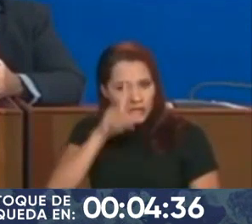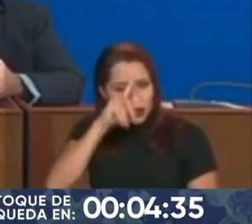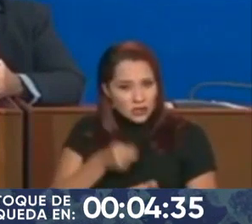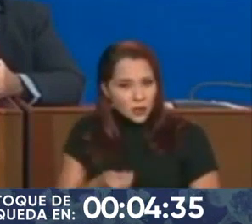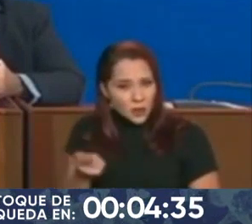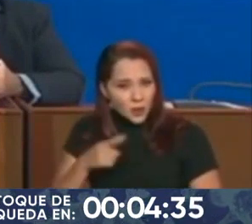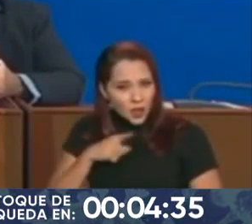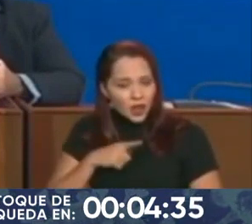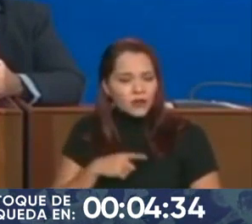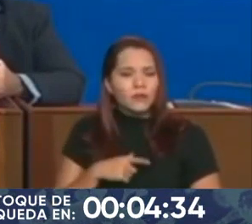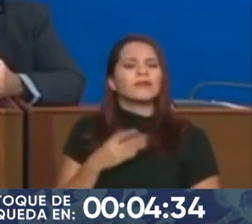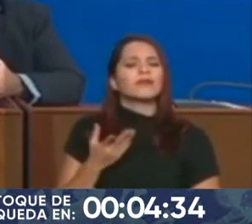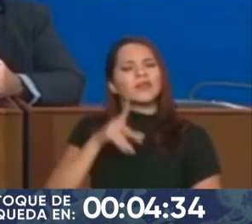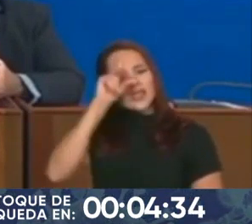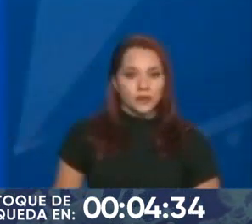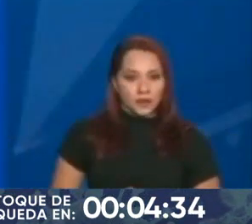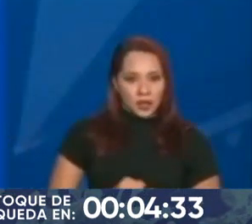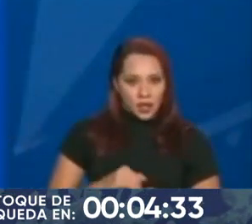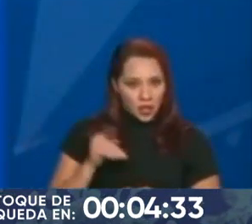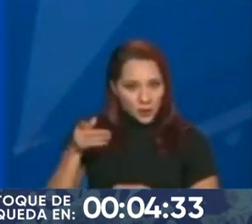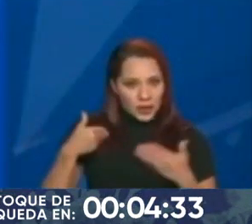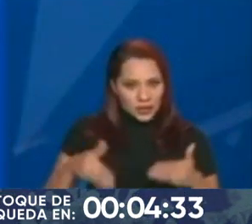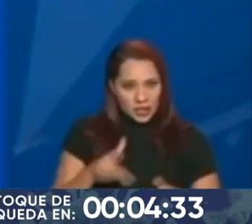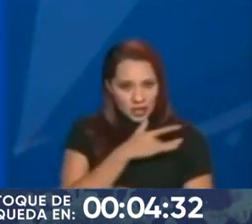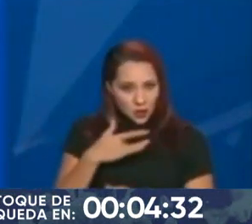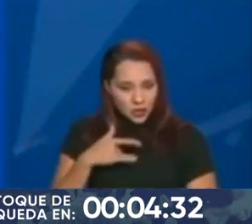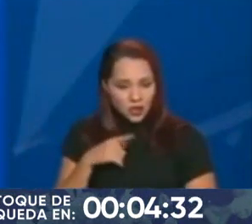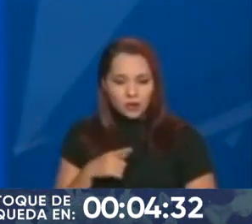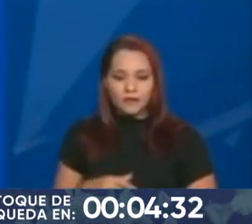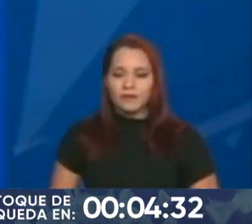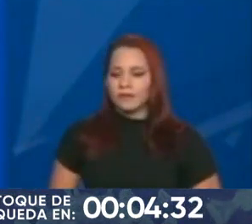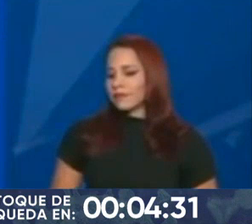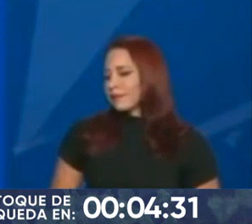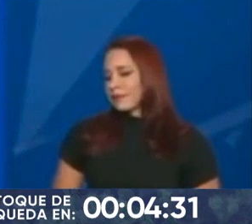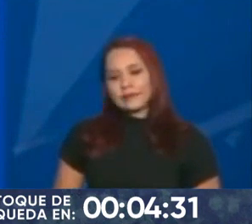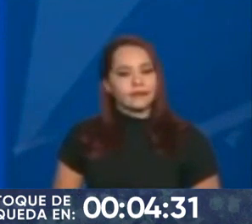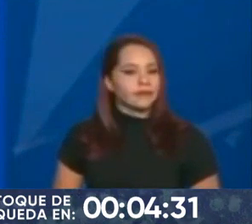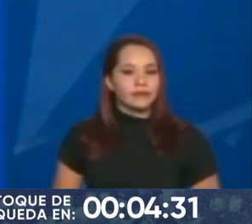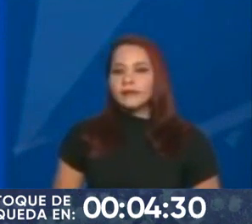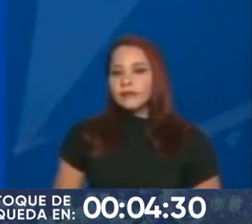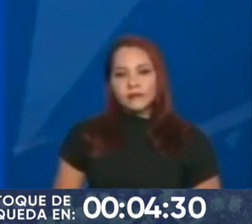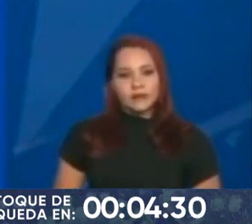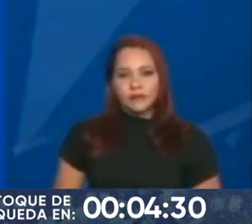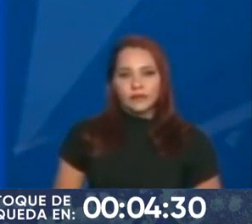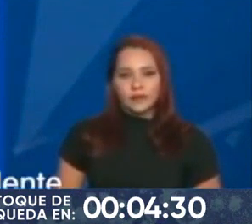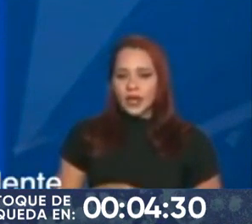Decisión de... ¿Qué salió? No, eso no es.